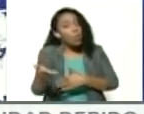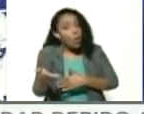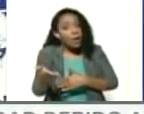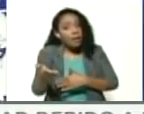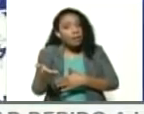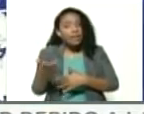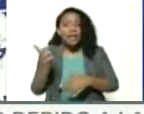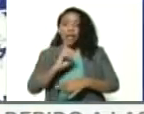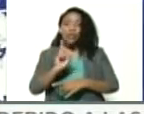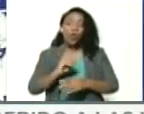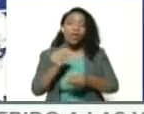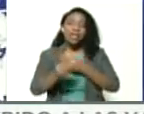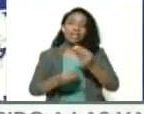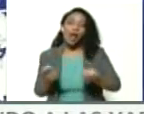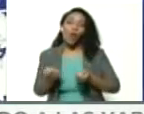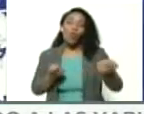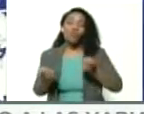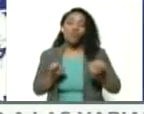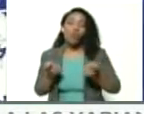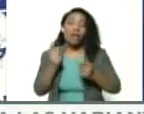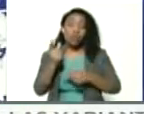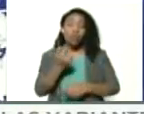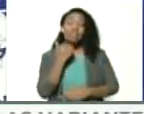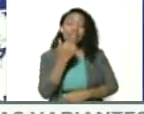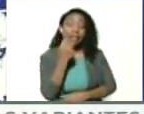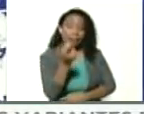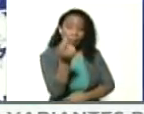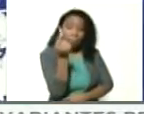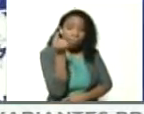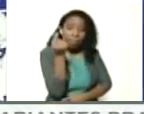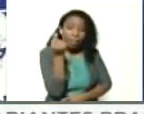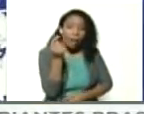saliera del curso, estuvo a punto de